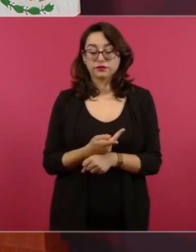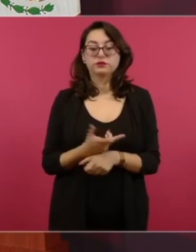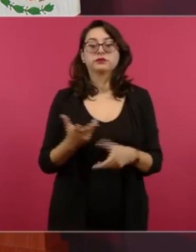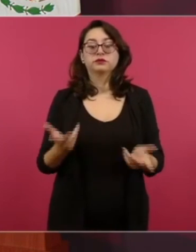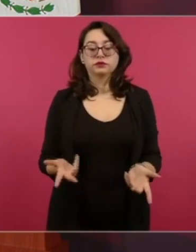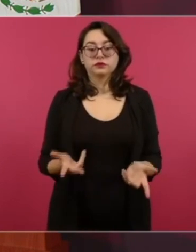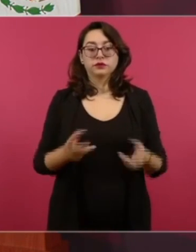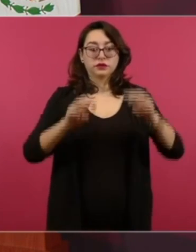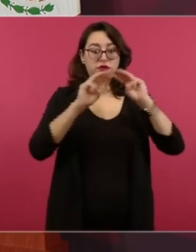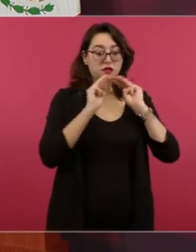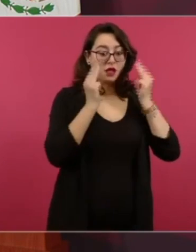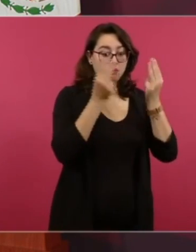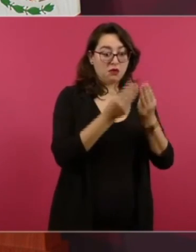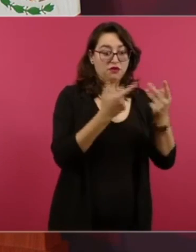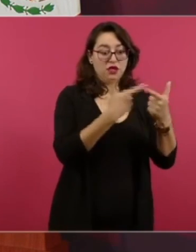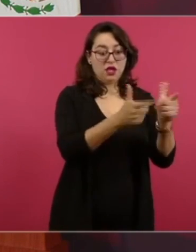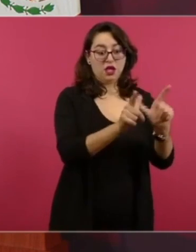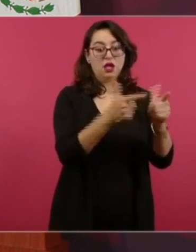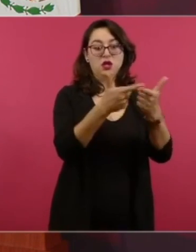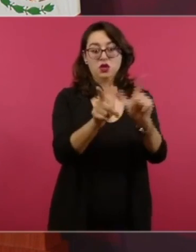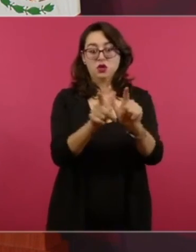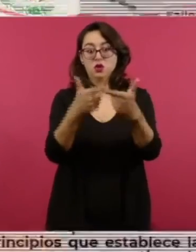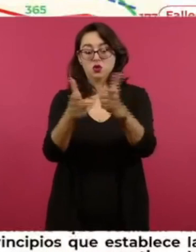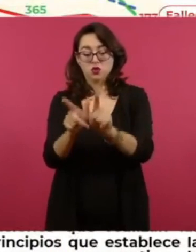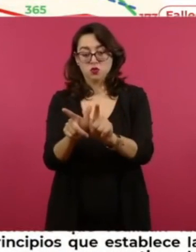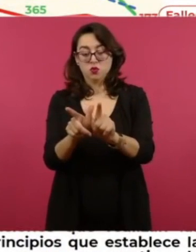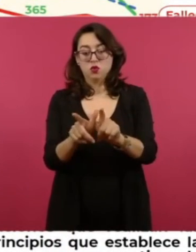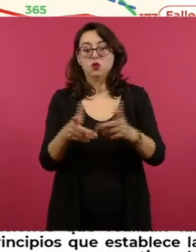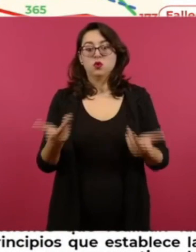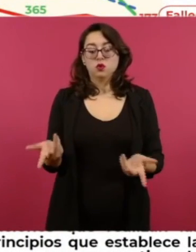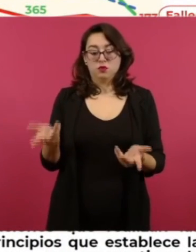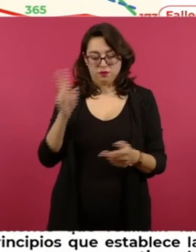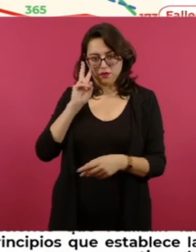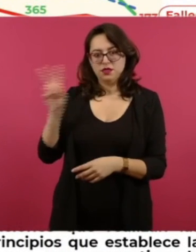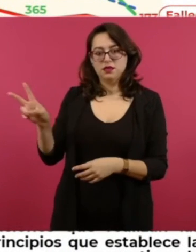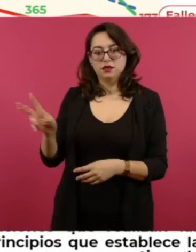o policías con la delincuencia.